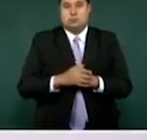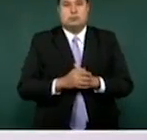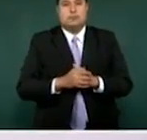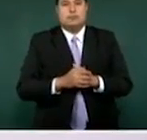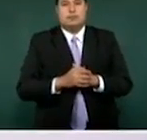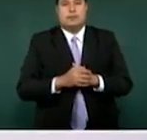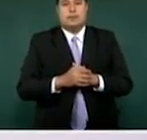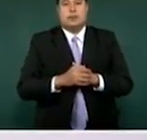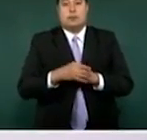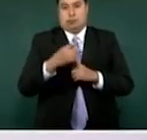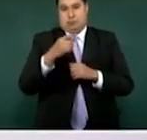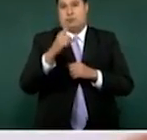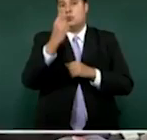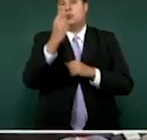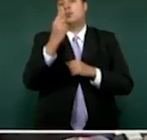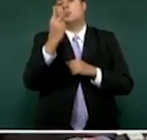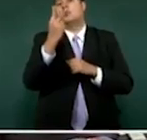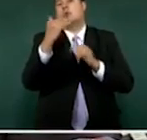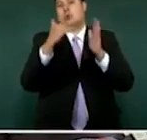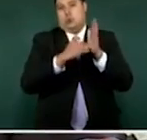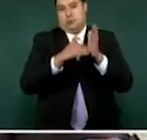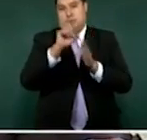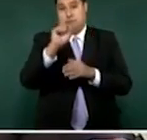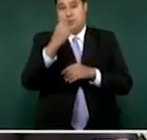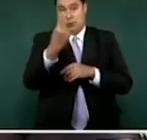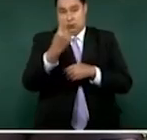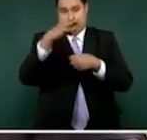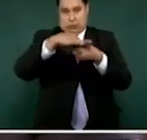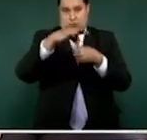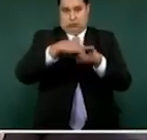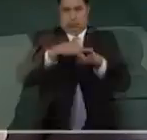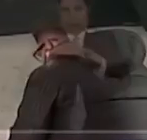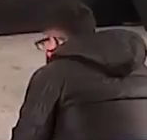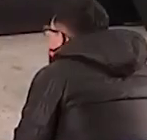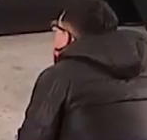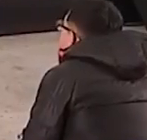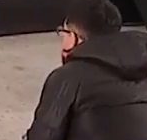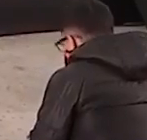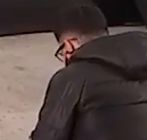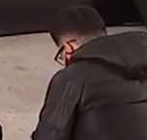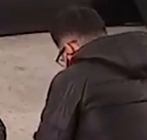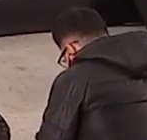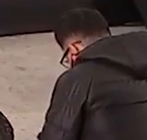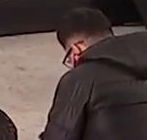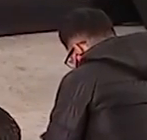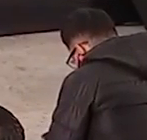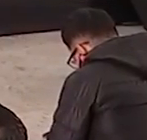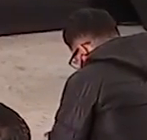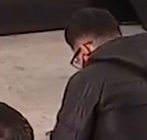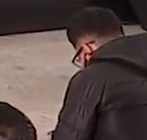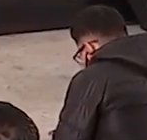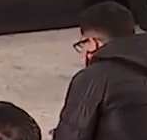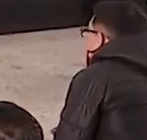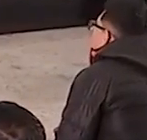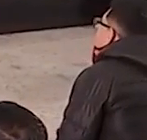el año próximo. El compromiso es que se respete el voto,